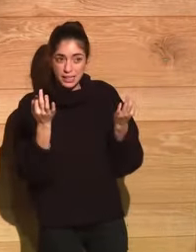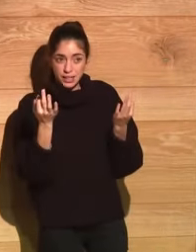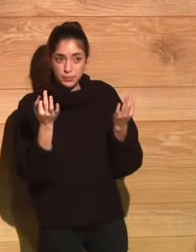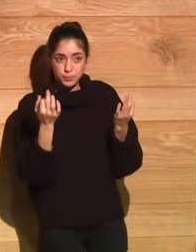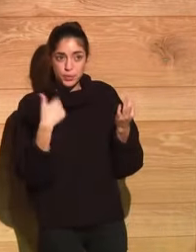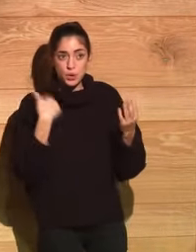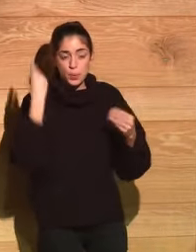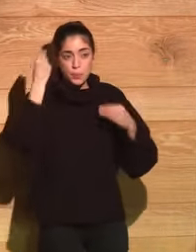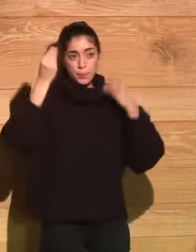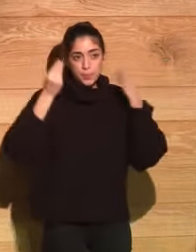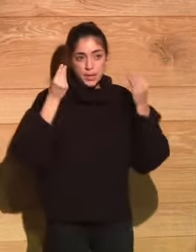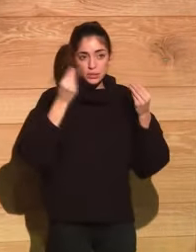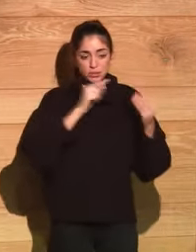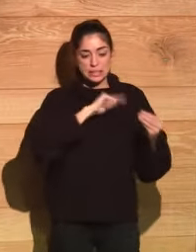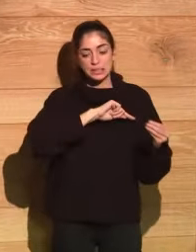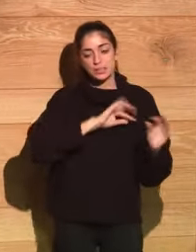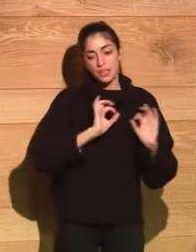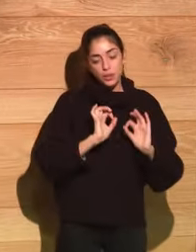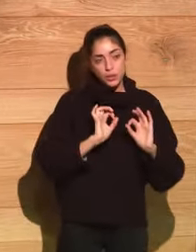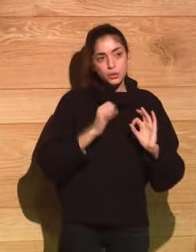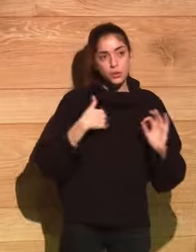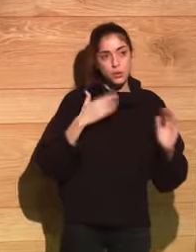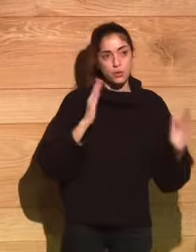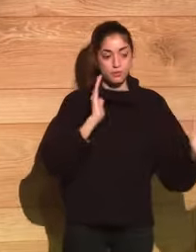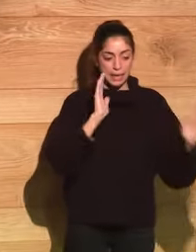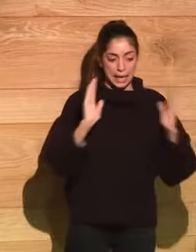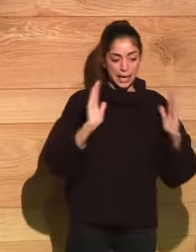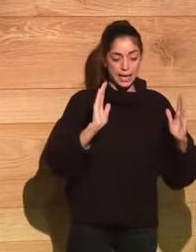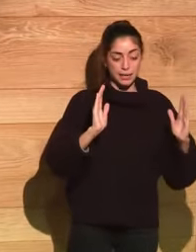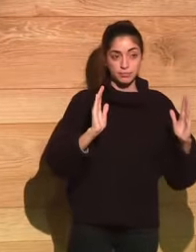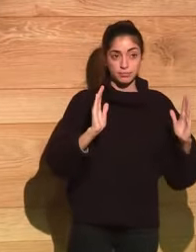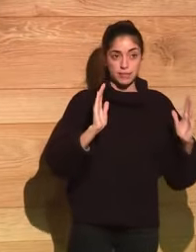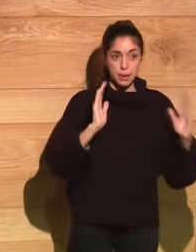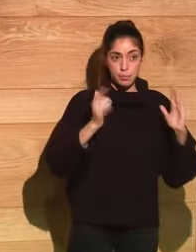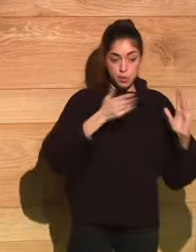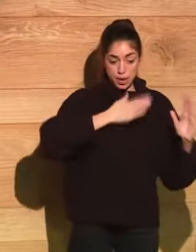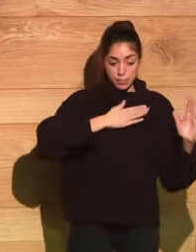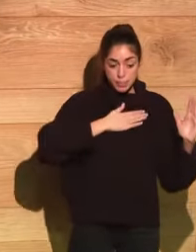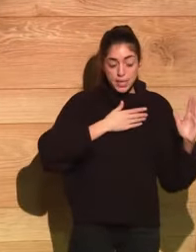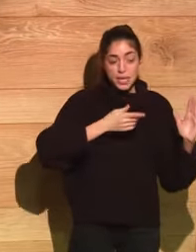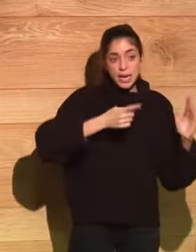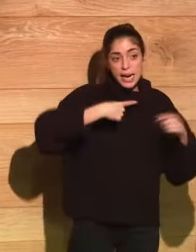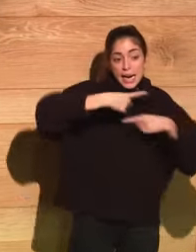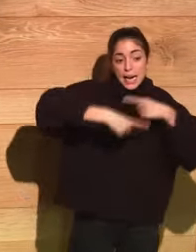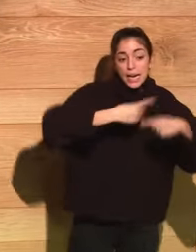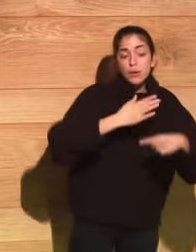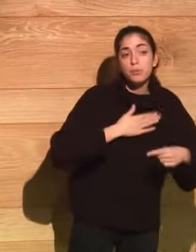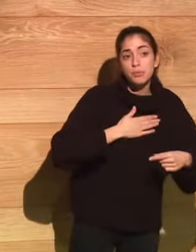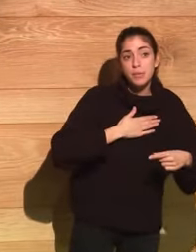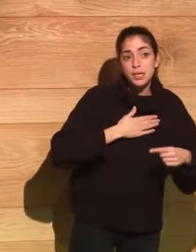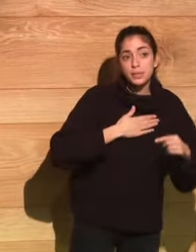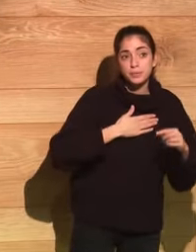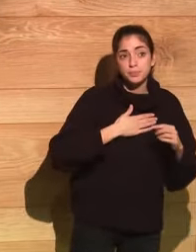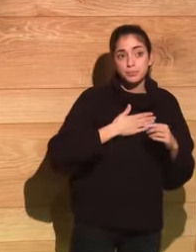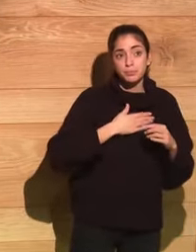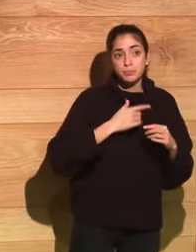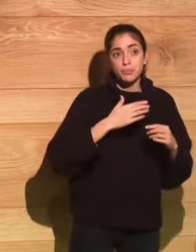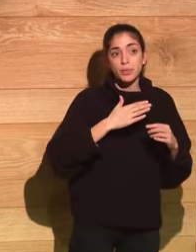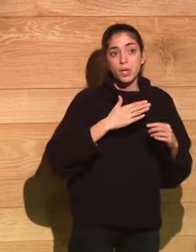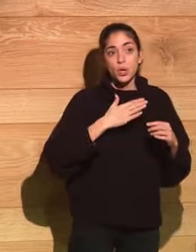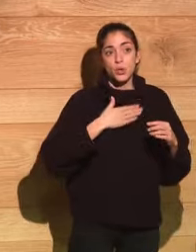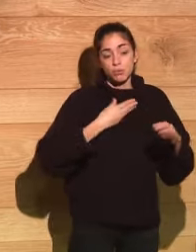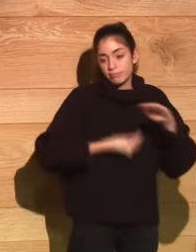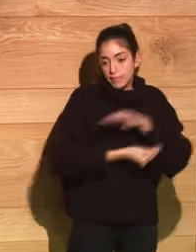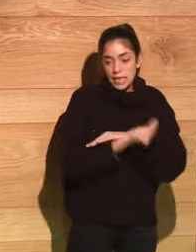yo al menos pertenezco a una generación y que tanto por arriba como por abajo, yo nací en un número redondo,